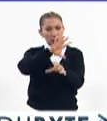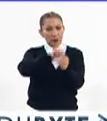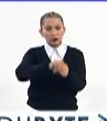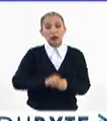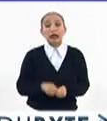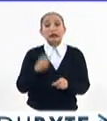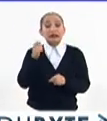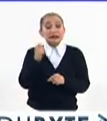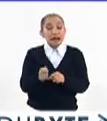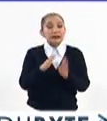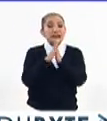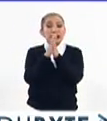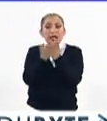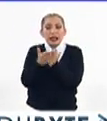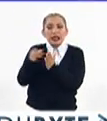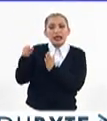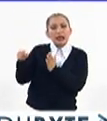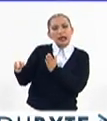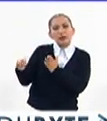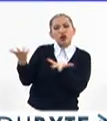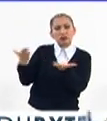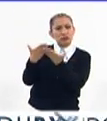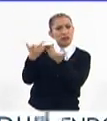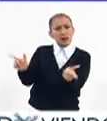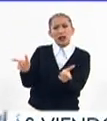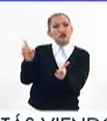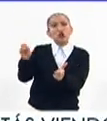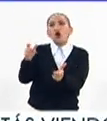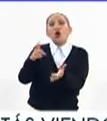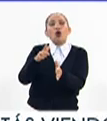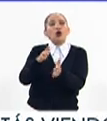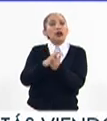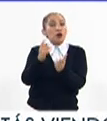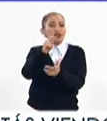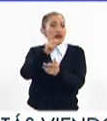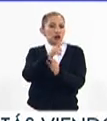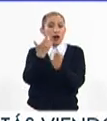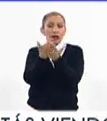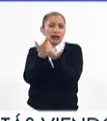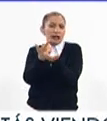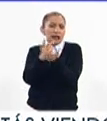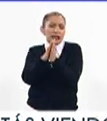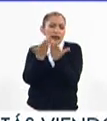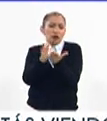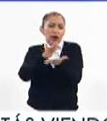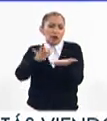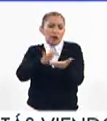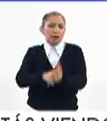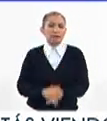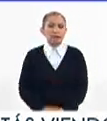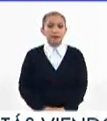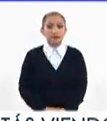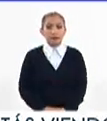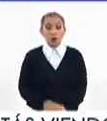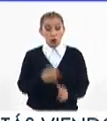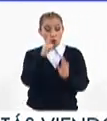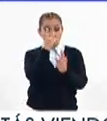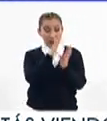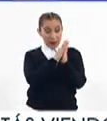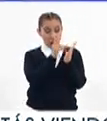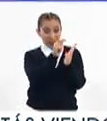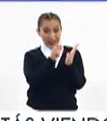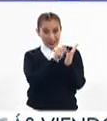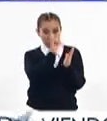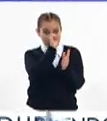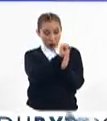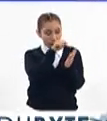secundaria, que son libros abiertos, no son libros de texto, son libros de lecturas. Detrás de un libro de texto